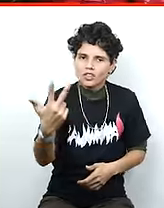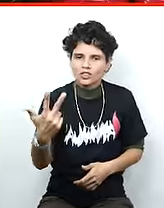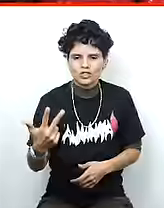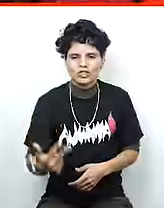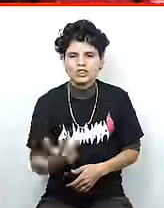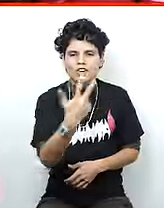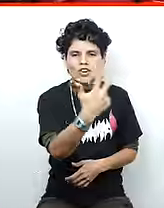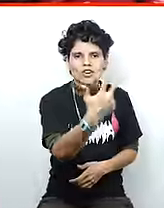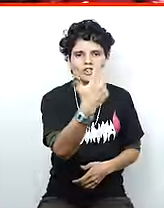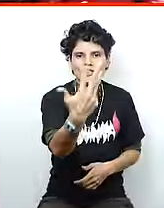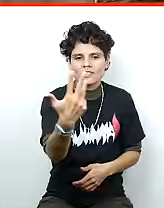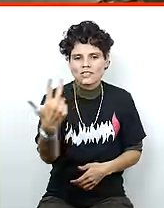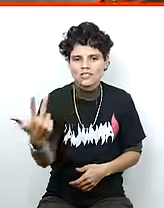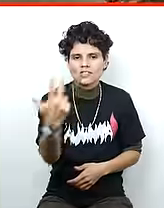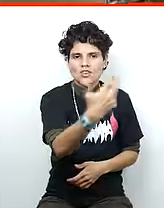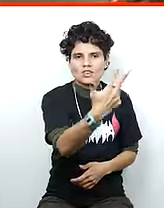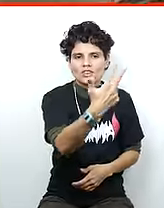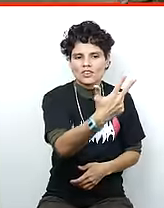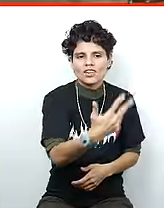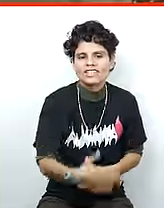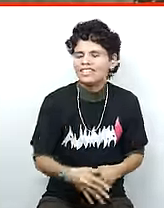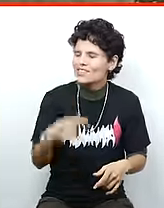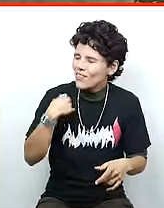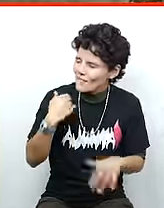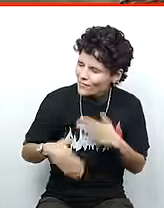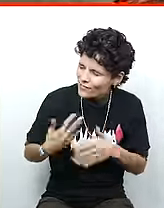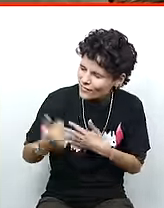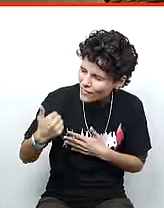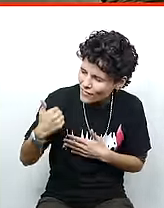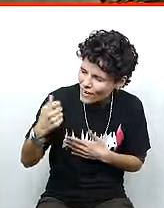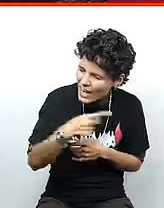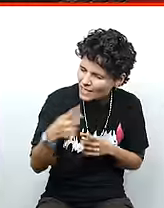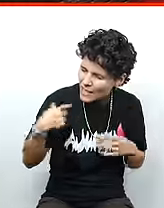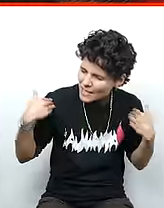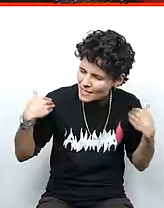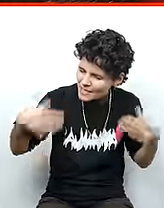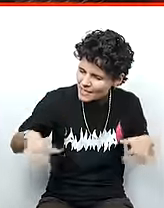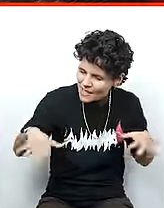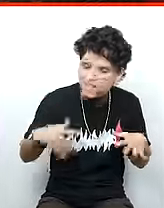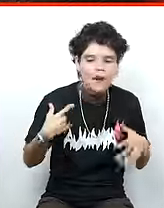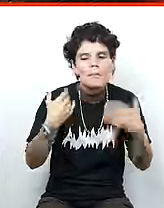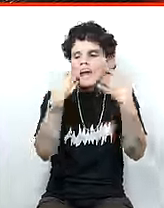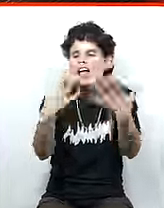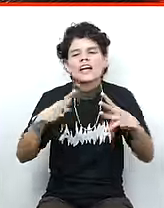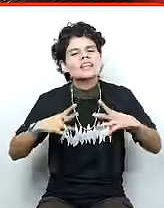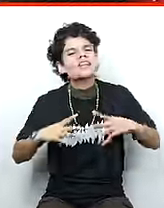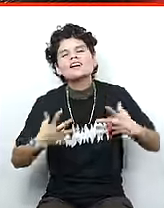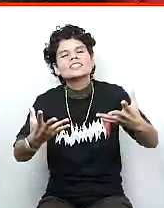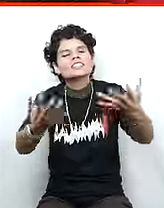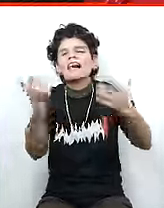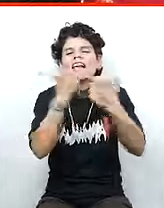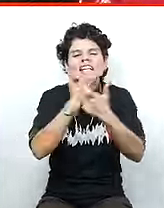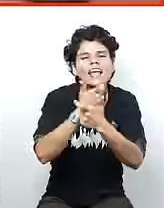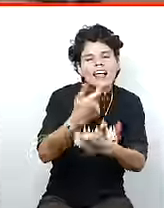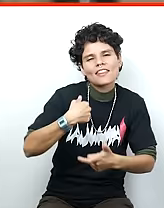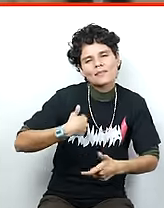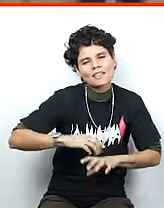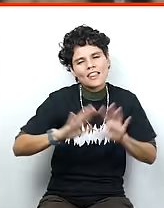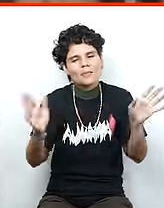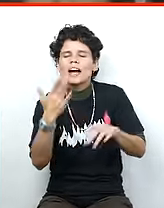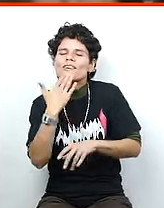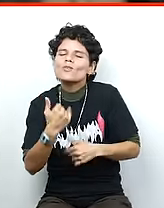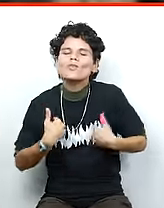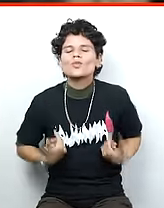Corta. Edítalo, edítalo. Toda la semana el día. Iba tan bien. Todo para hacerte reír, hermano. Aló, aló. Lo tenía